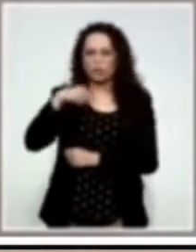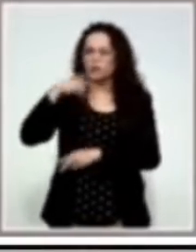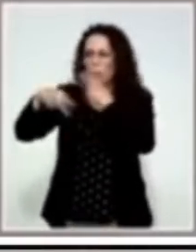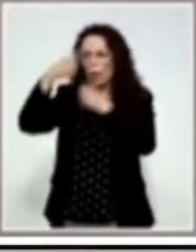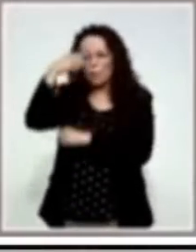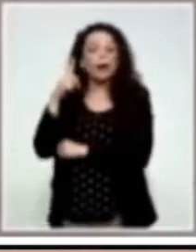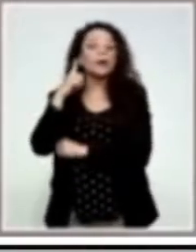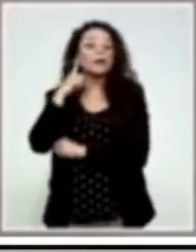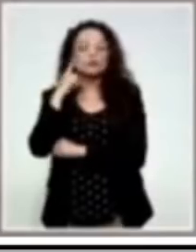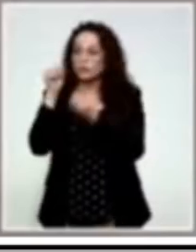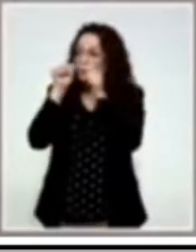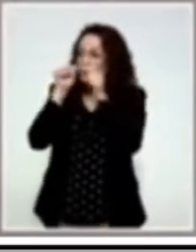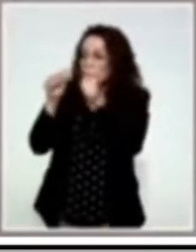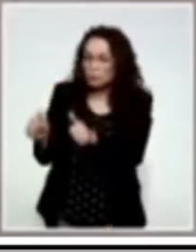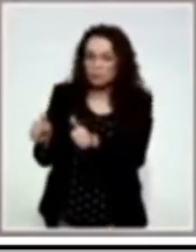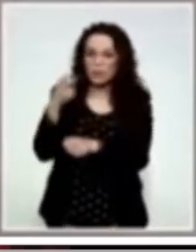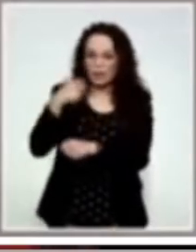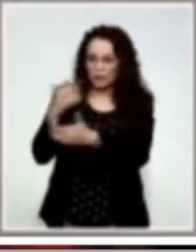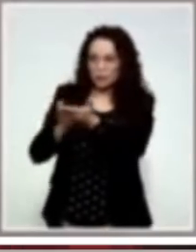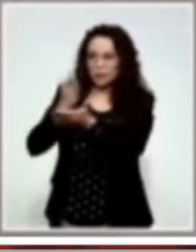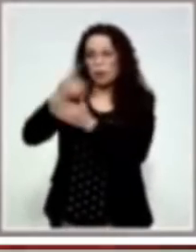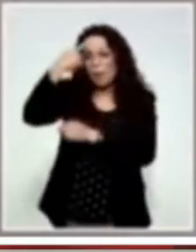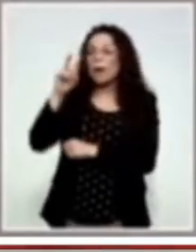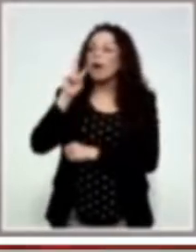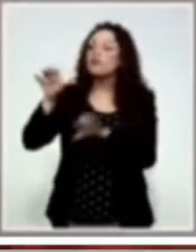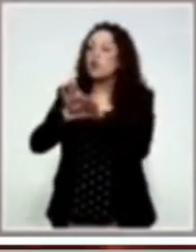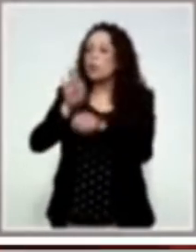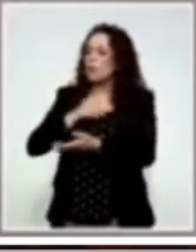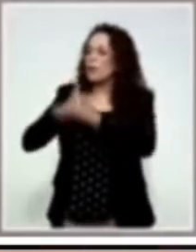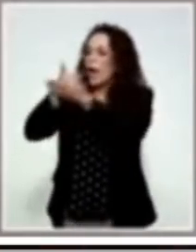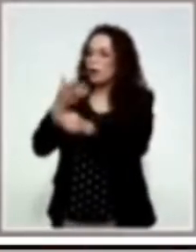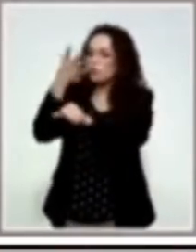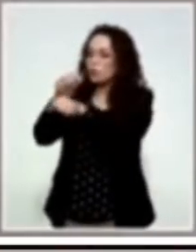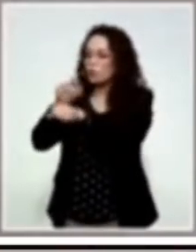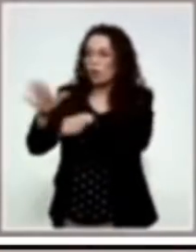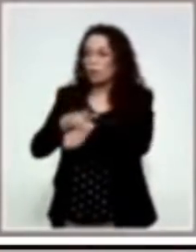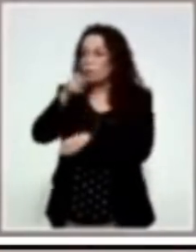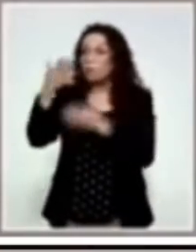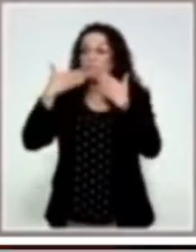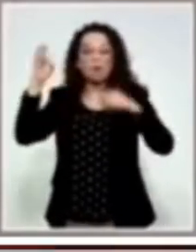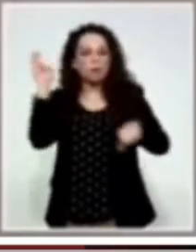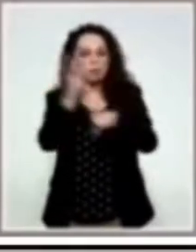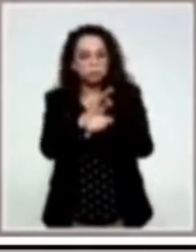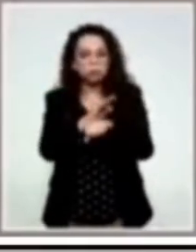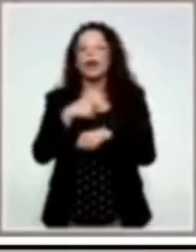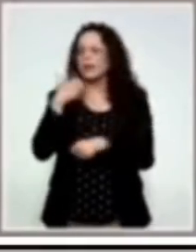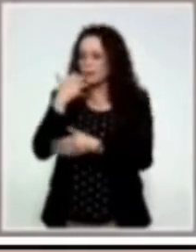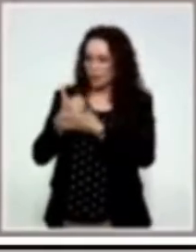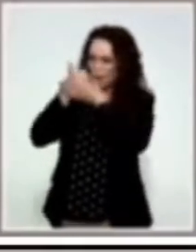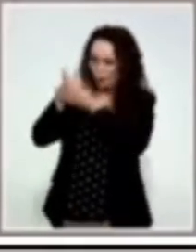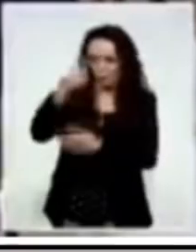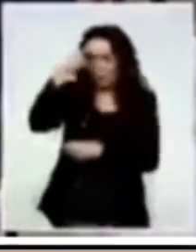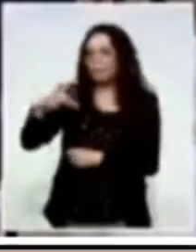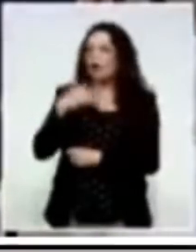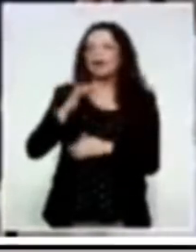sea una visita constructiva, a partir de la cual las mujeres más desprotegidas puedan ver un poco de luz. Gracias.